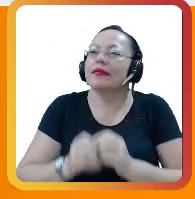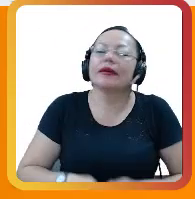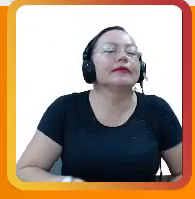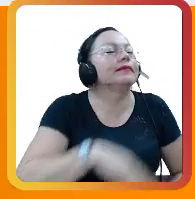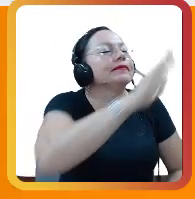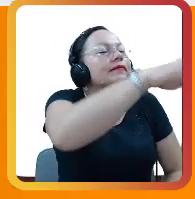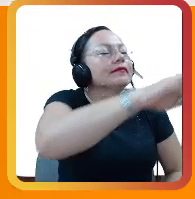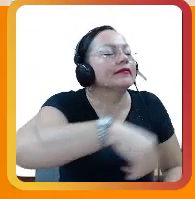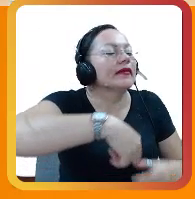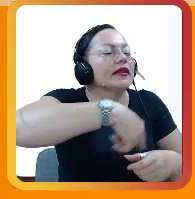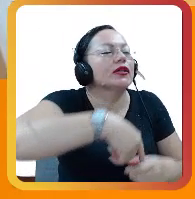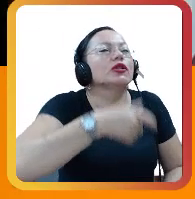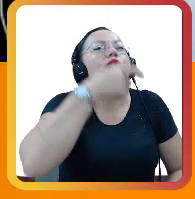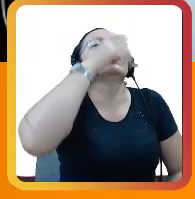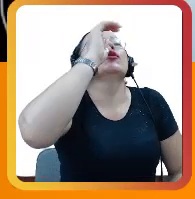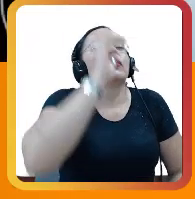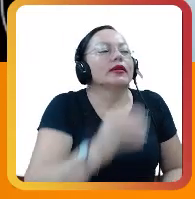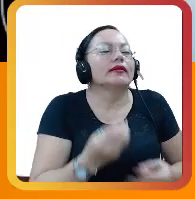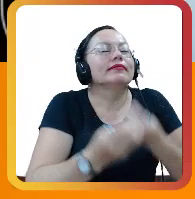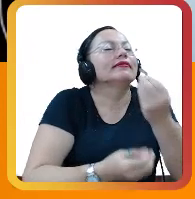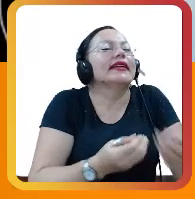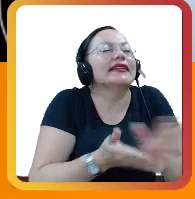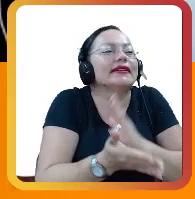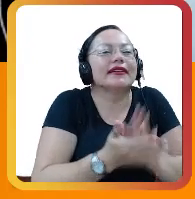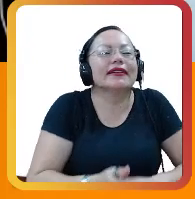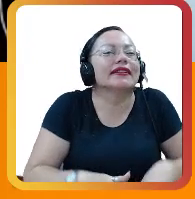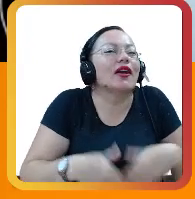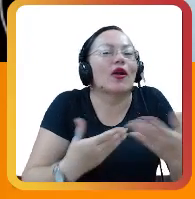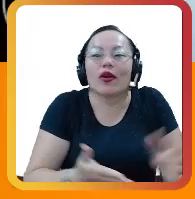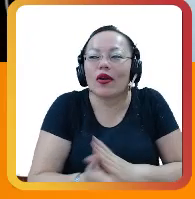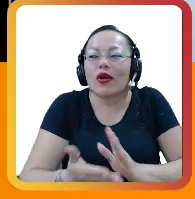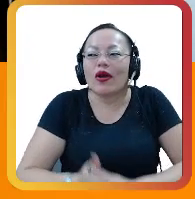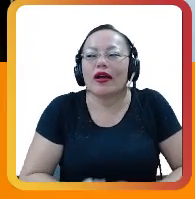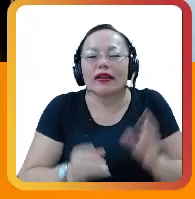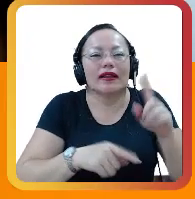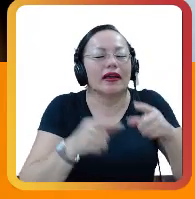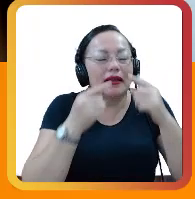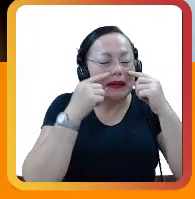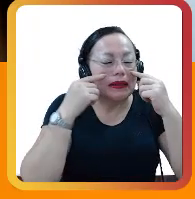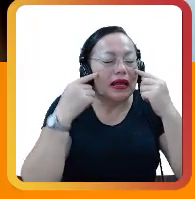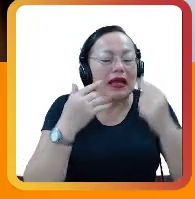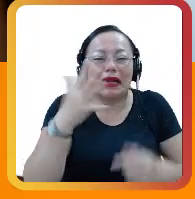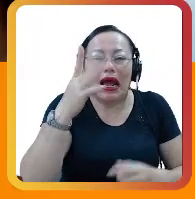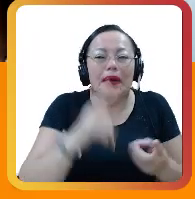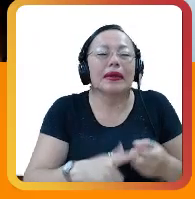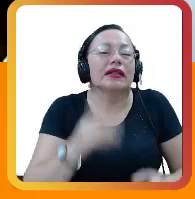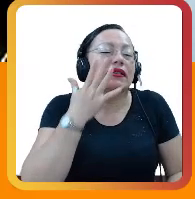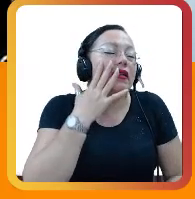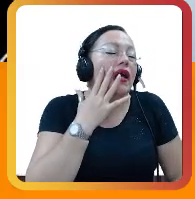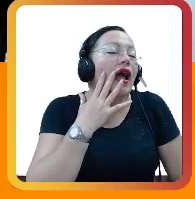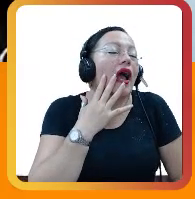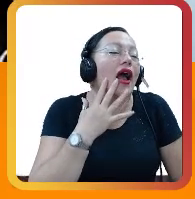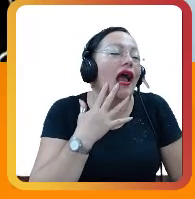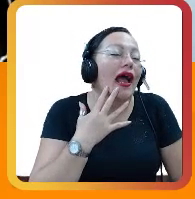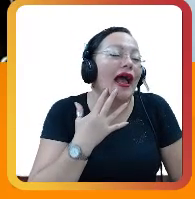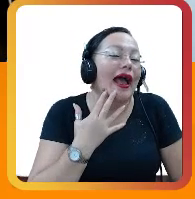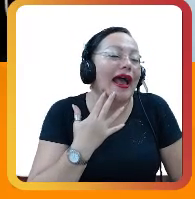para el día de hoy, receta que tenemos para el día de hoy. Yo quiero saber cómo nos quitamos esos ojos amarillos y esa anemia.